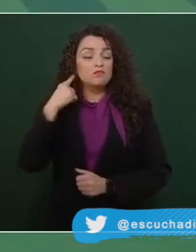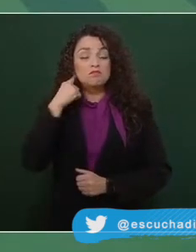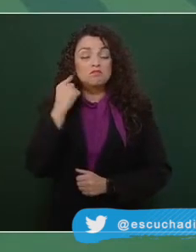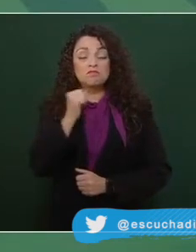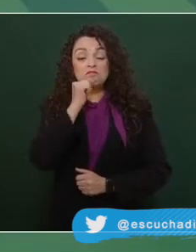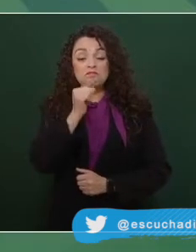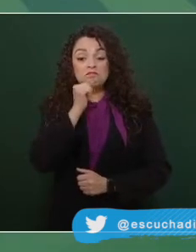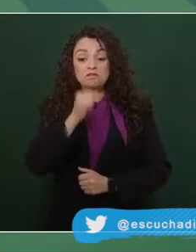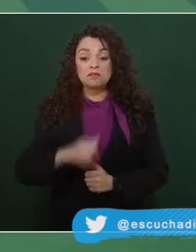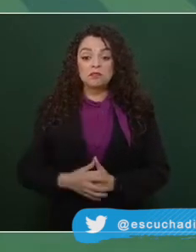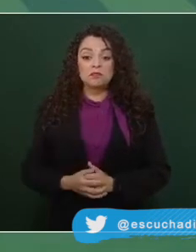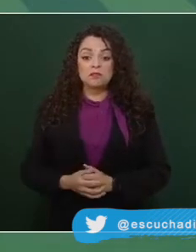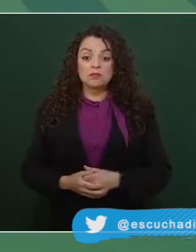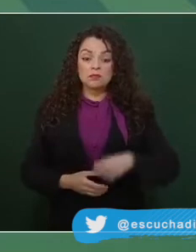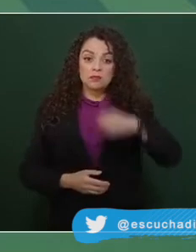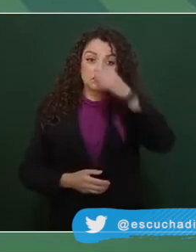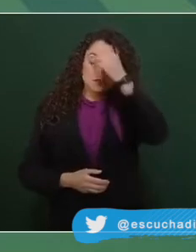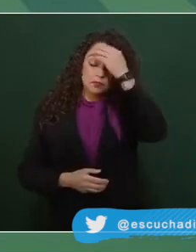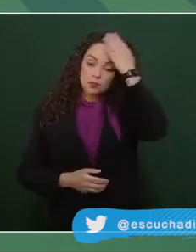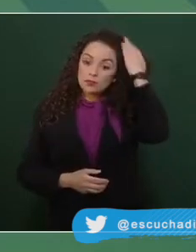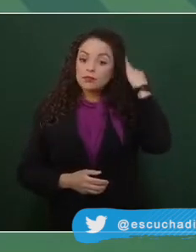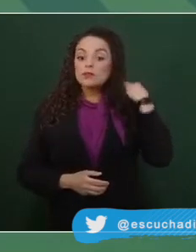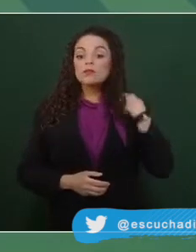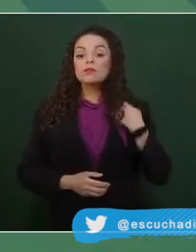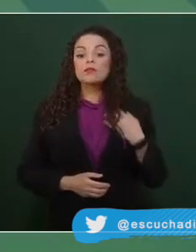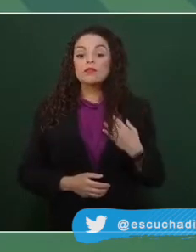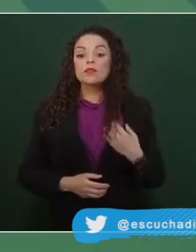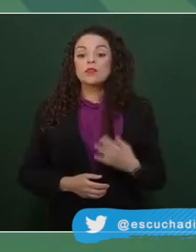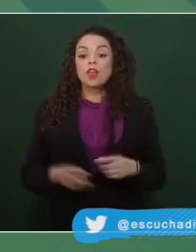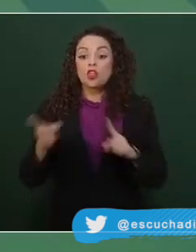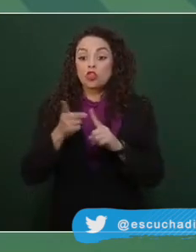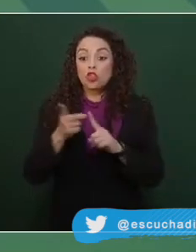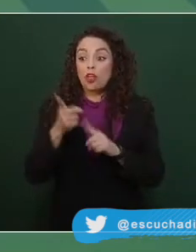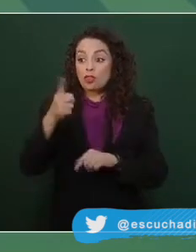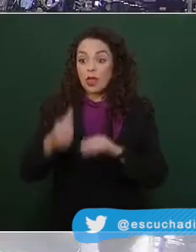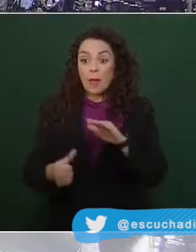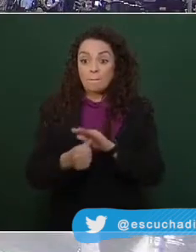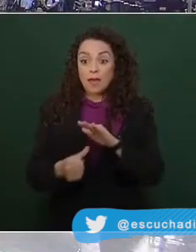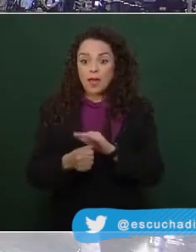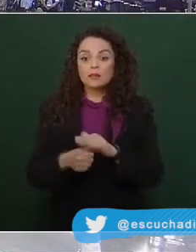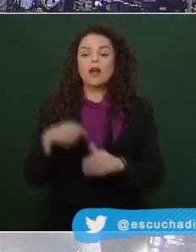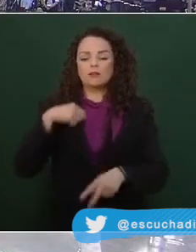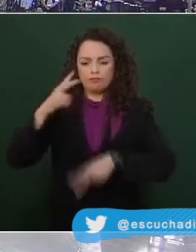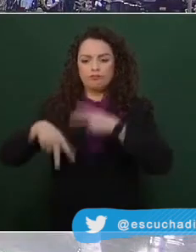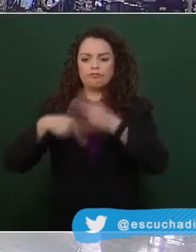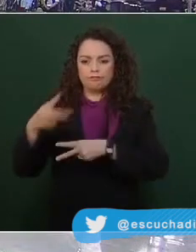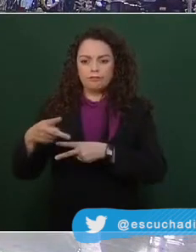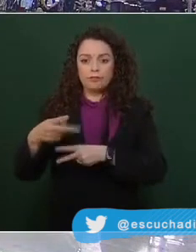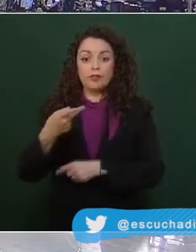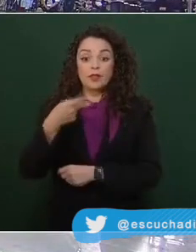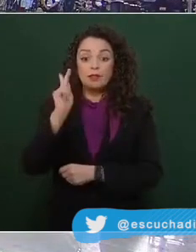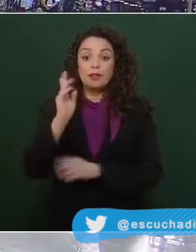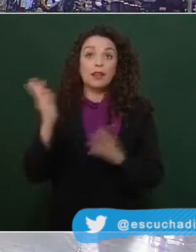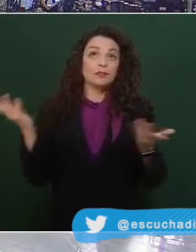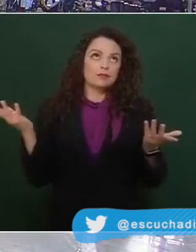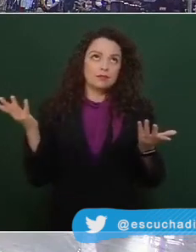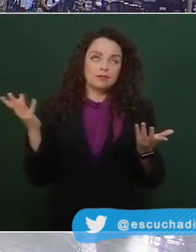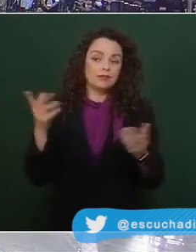A donde se coloque la mesa. Pero ya no hablemos de eso, no me vayan a